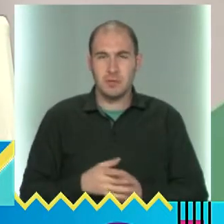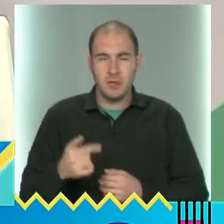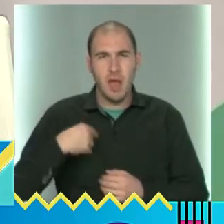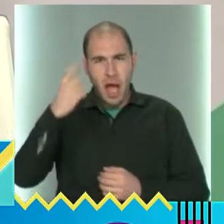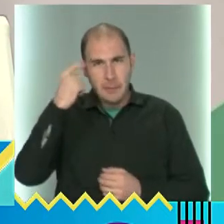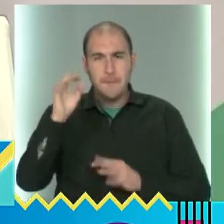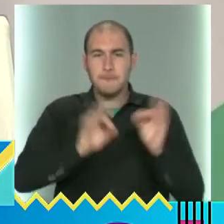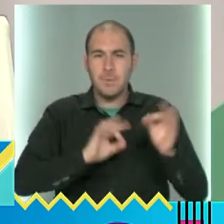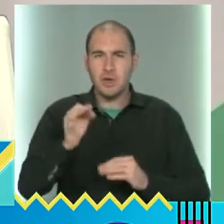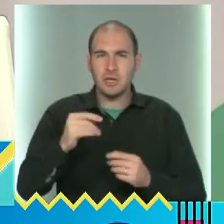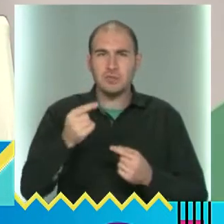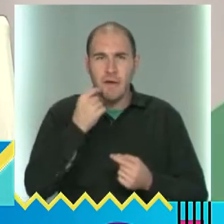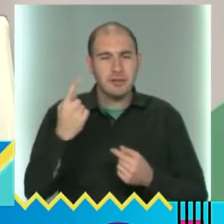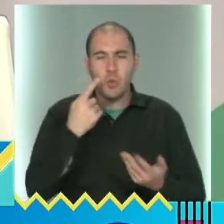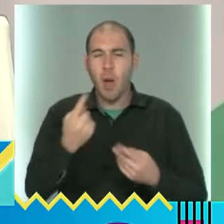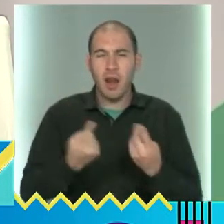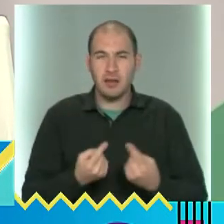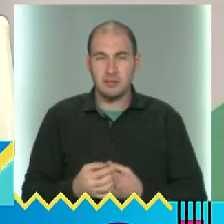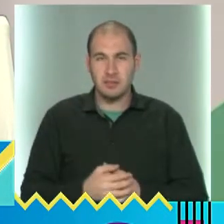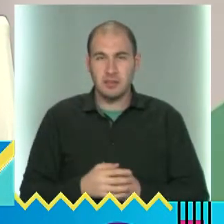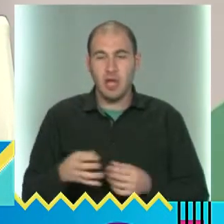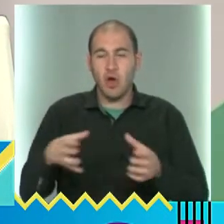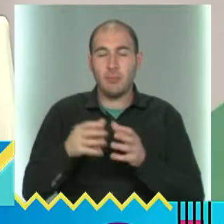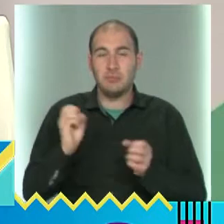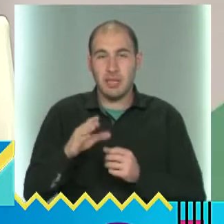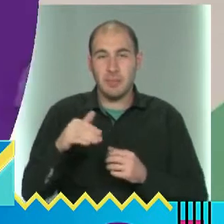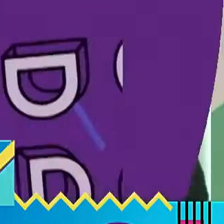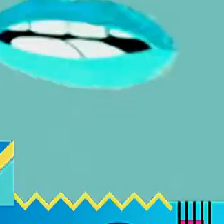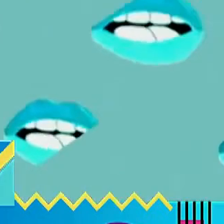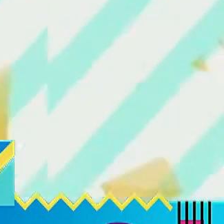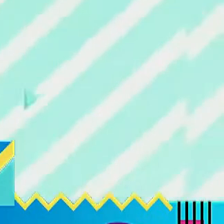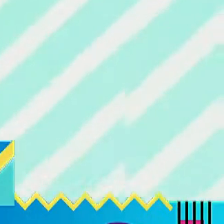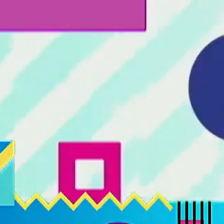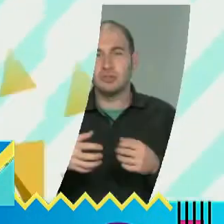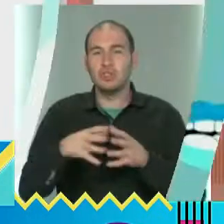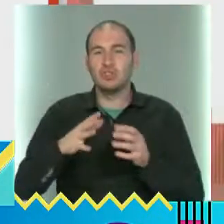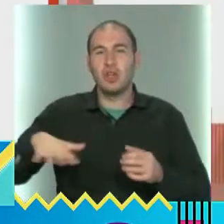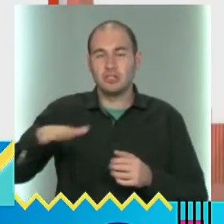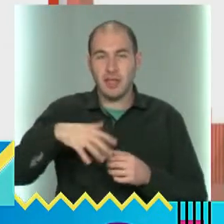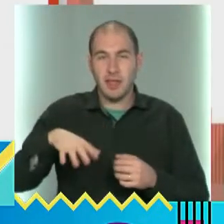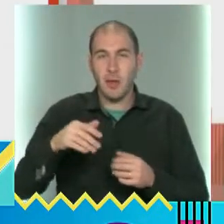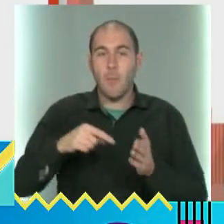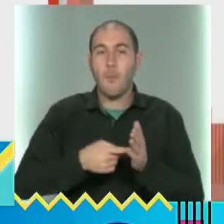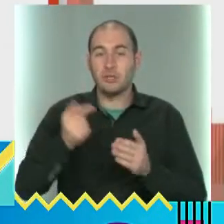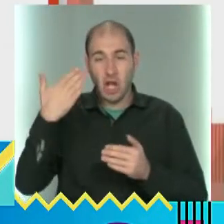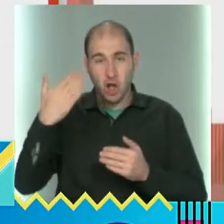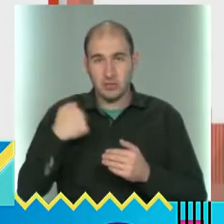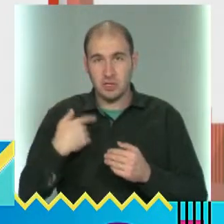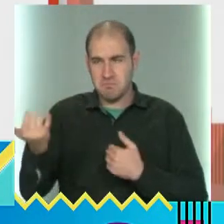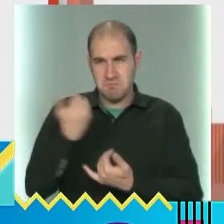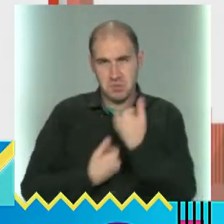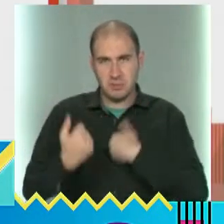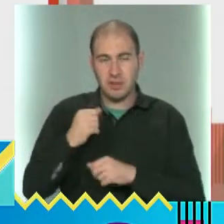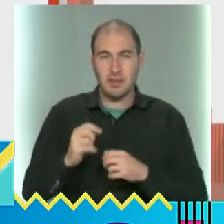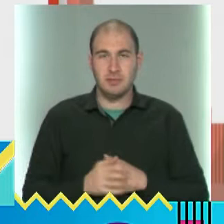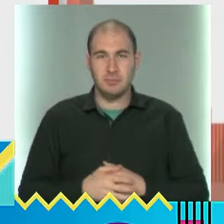aprender qué proyectos se estaban dando vueltas. Hay una organización llamada The Mars Society que en un congreso en Buenos Aires tuve la oportunidad de conocer, y ellos me comentaron